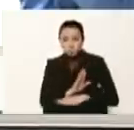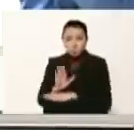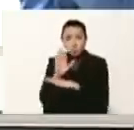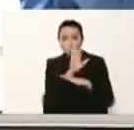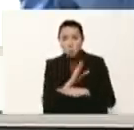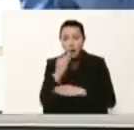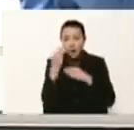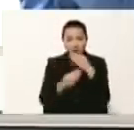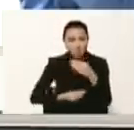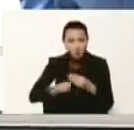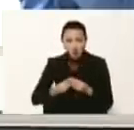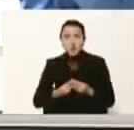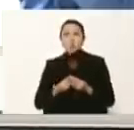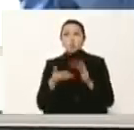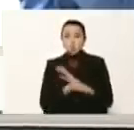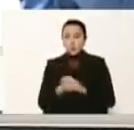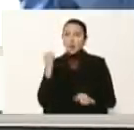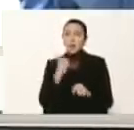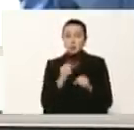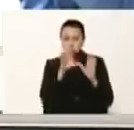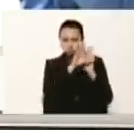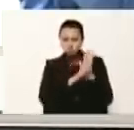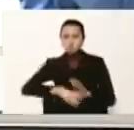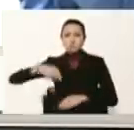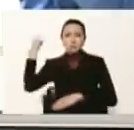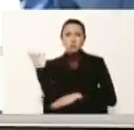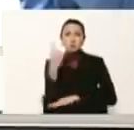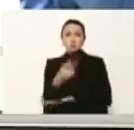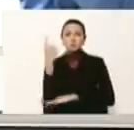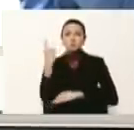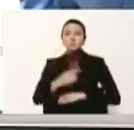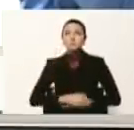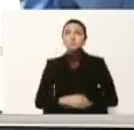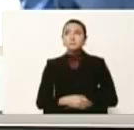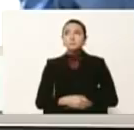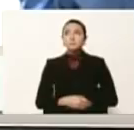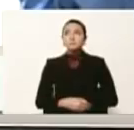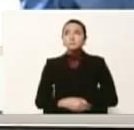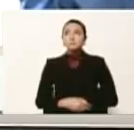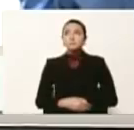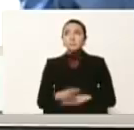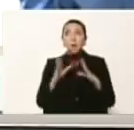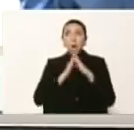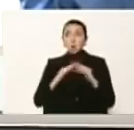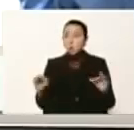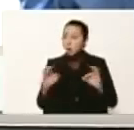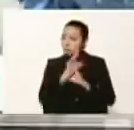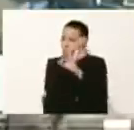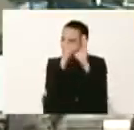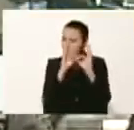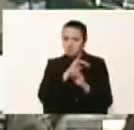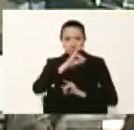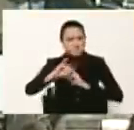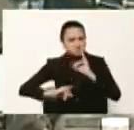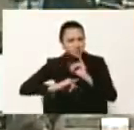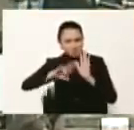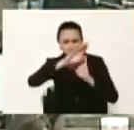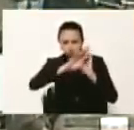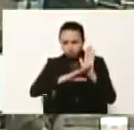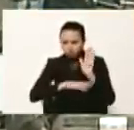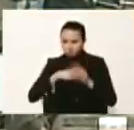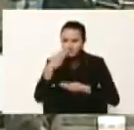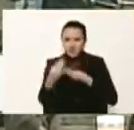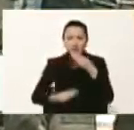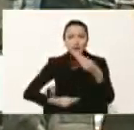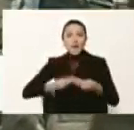han actuado en conformidad con la Constitución de la República Bolivariana de Venezuela, con los protocolos internacionales que